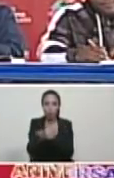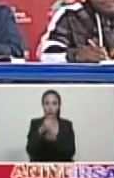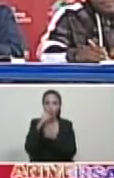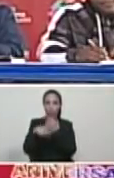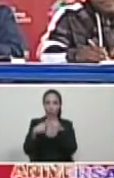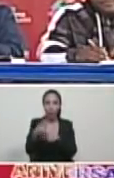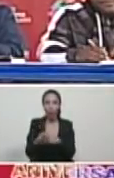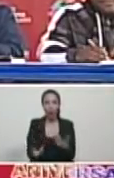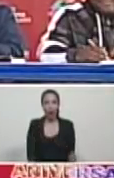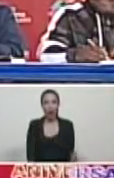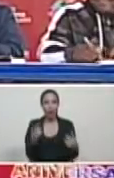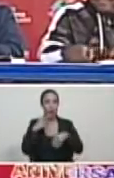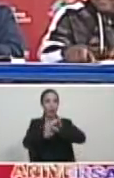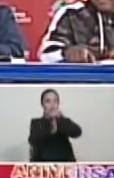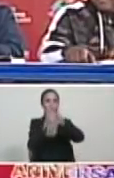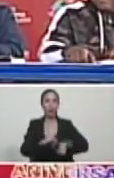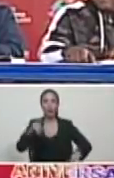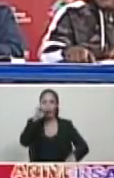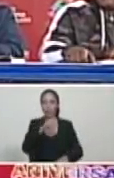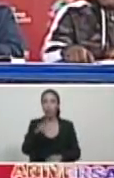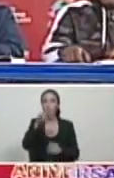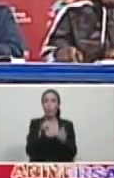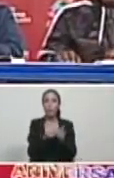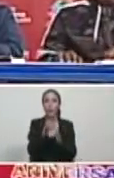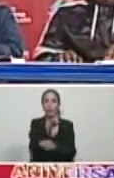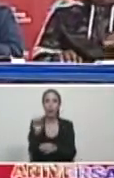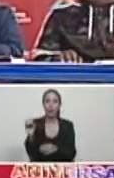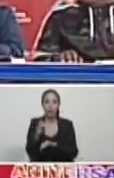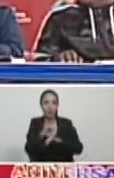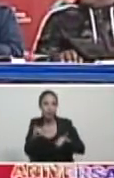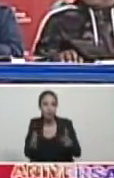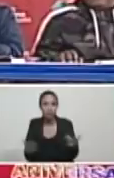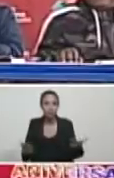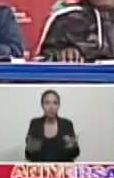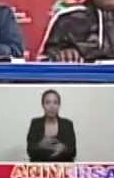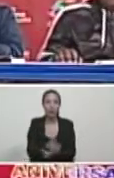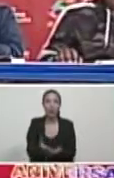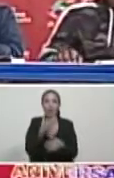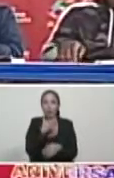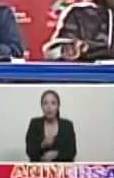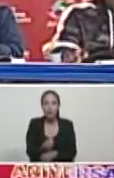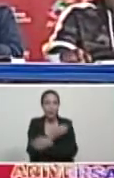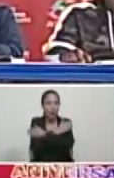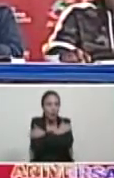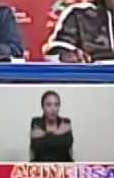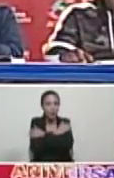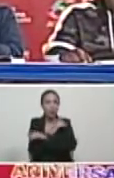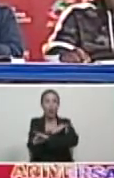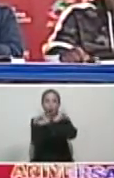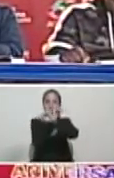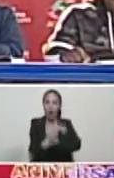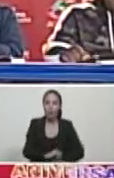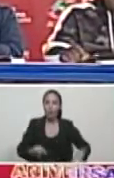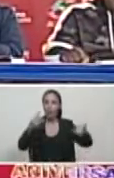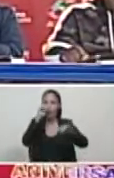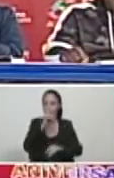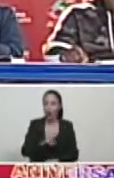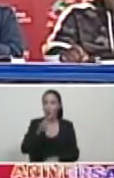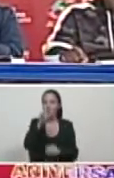estamos dando el feliz año 2020, pues. Dentro de poquito estaremos abrazándonos. ¡Feliz año